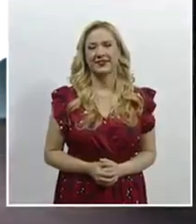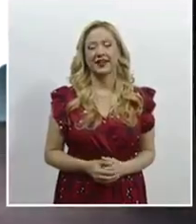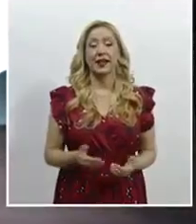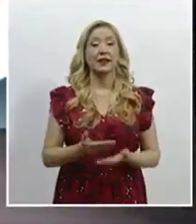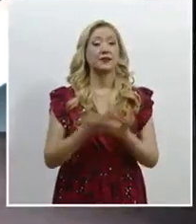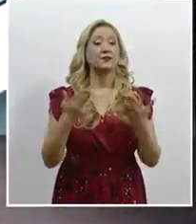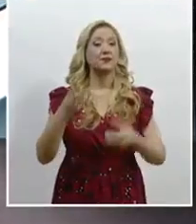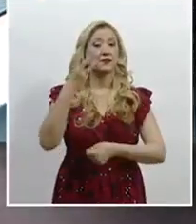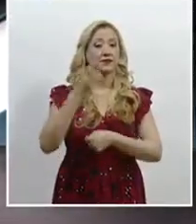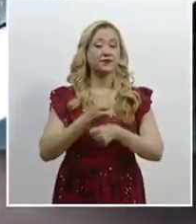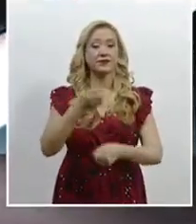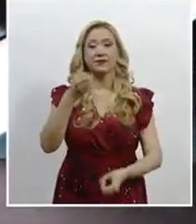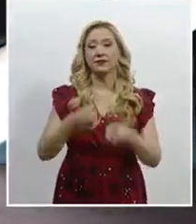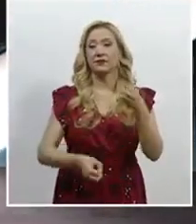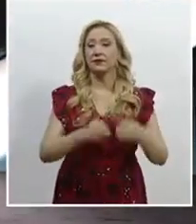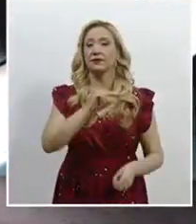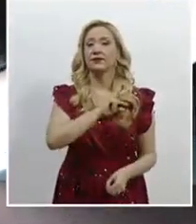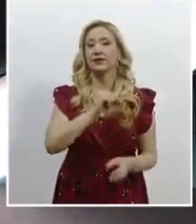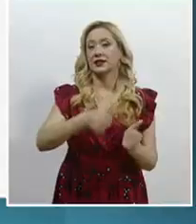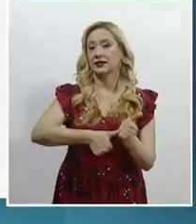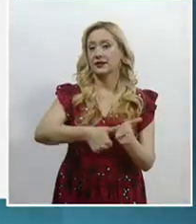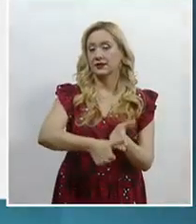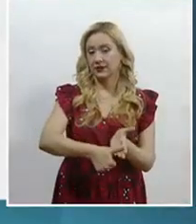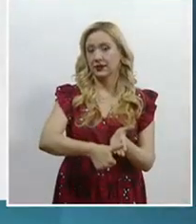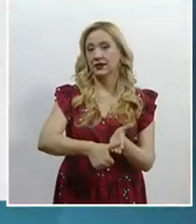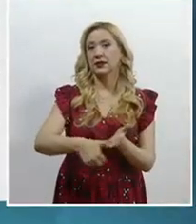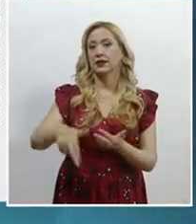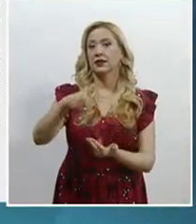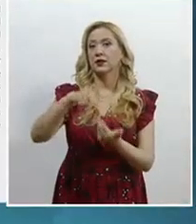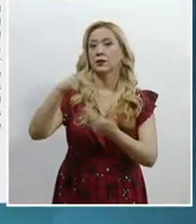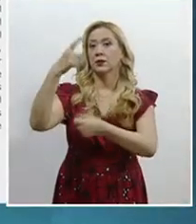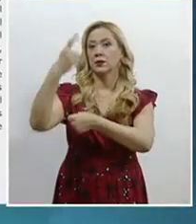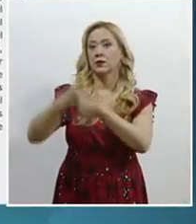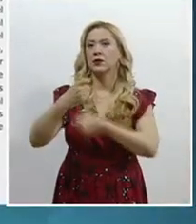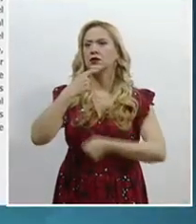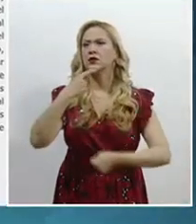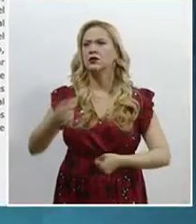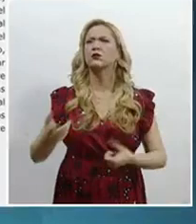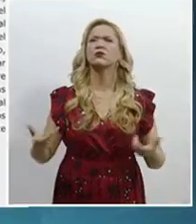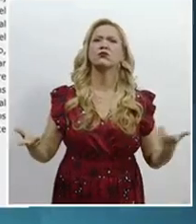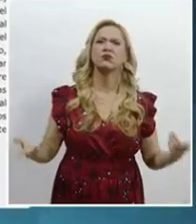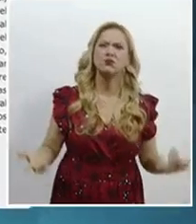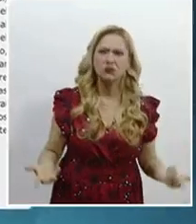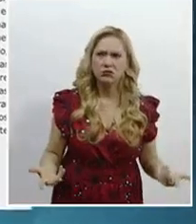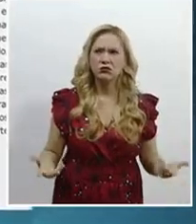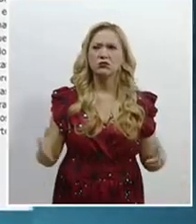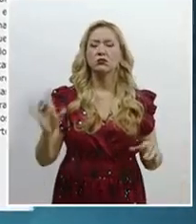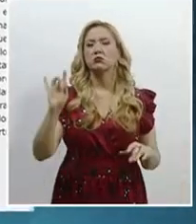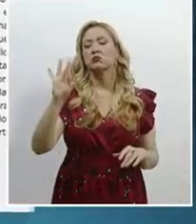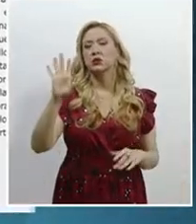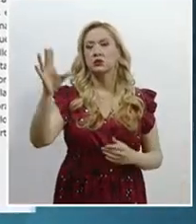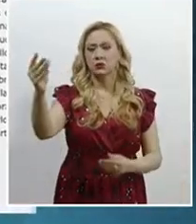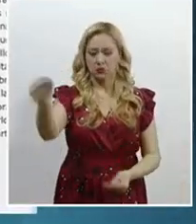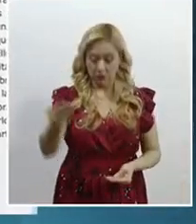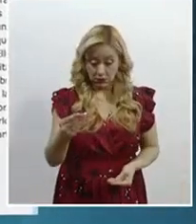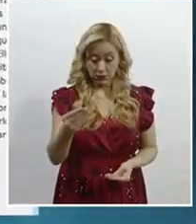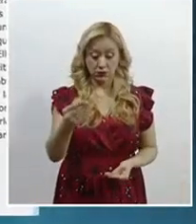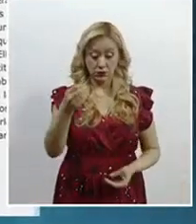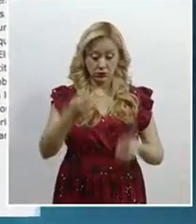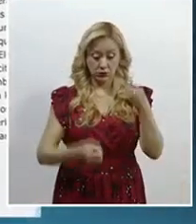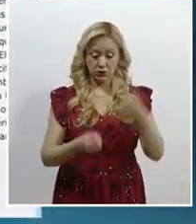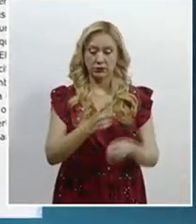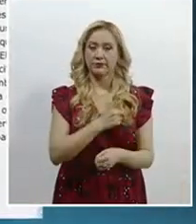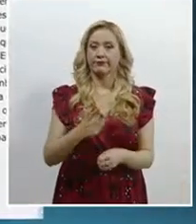Y el tercer tribunal colegiado en materia civil del primer circuito determinó que el órgano jurisdiccional que conozca del juicio de origen debe reponer